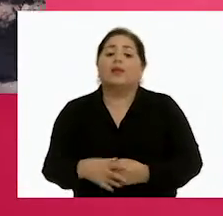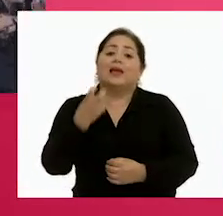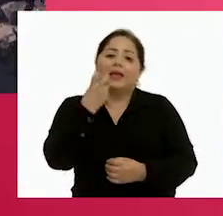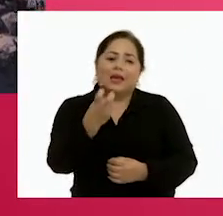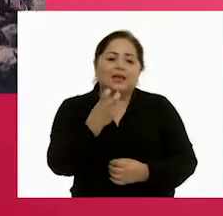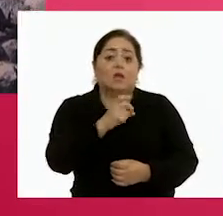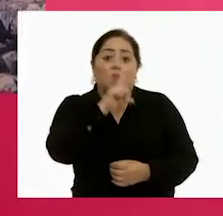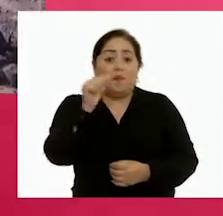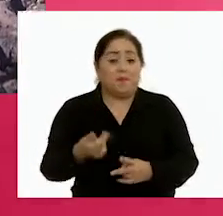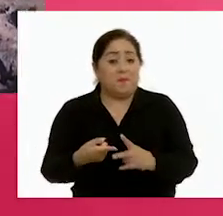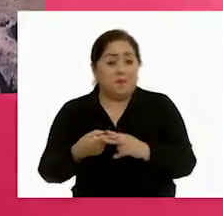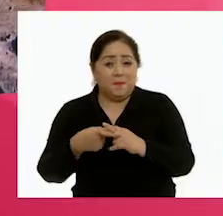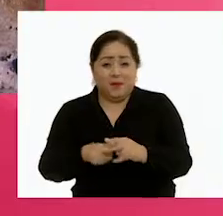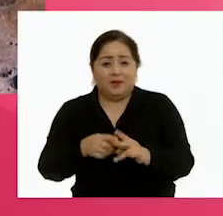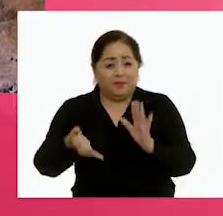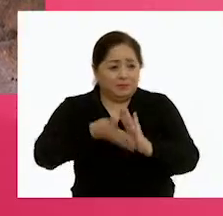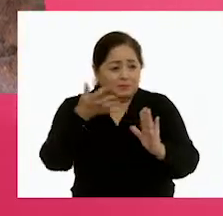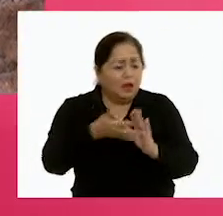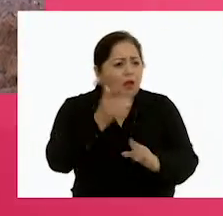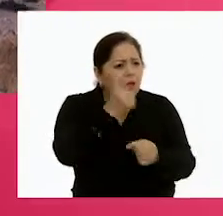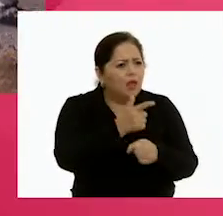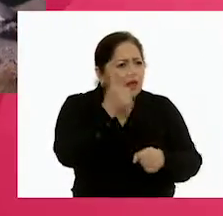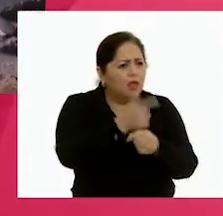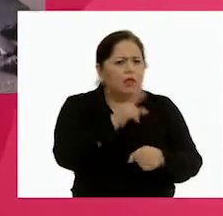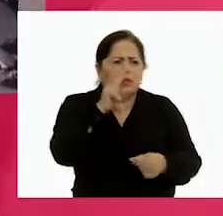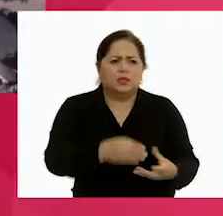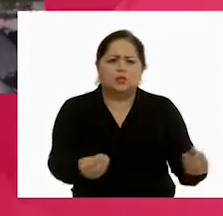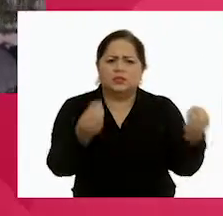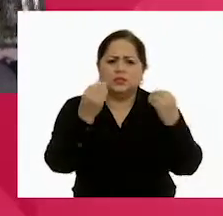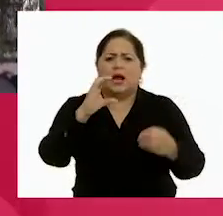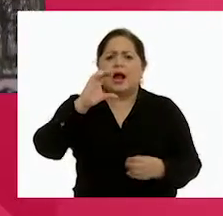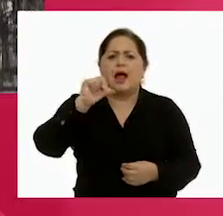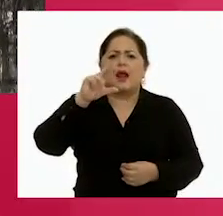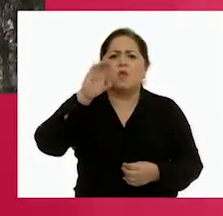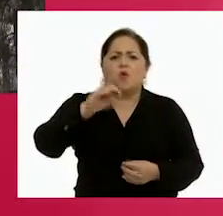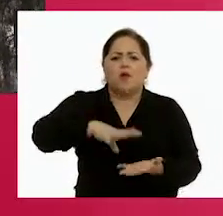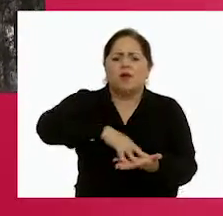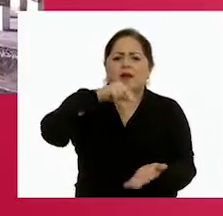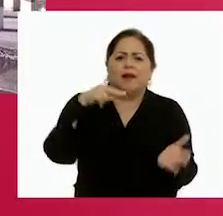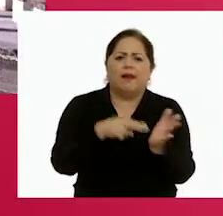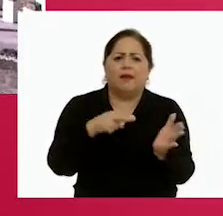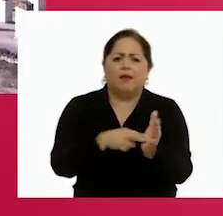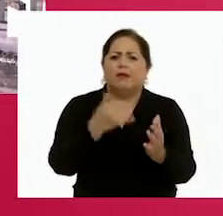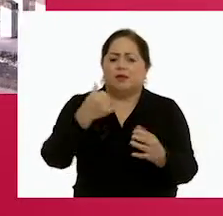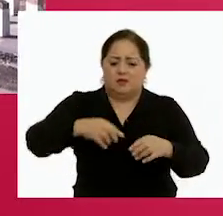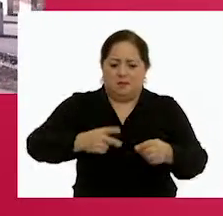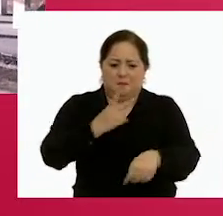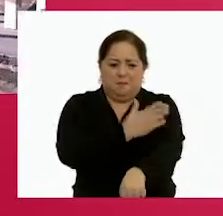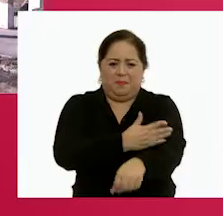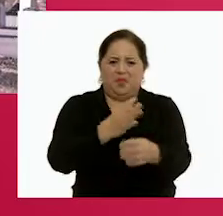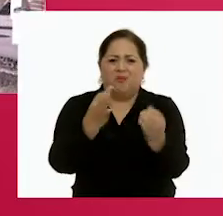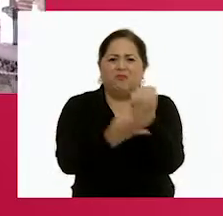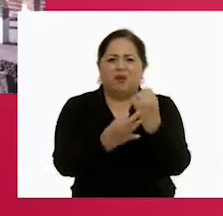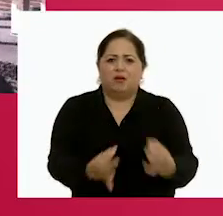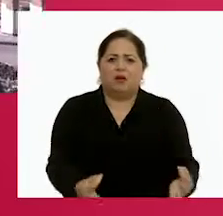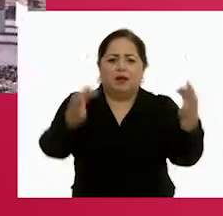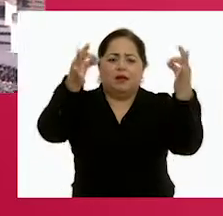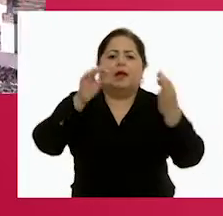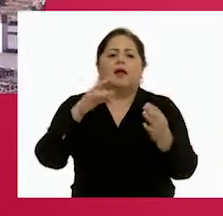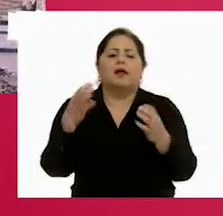ahí que cuando se empezaron a hacer las excavaciones se encontró una gran cantidad de carbón y también de vigas quemadas. Pues el Palacio Quemado representa un